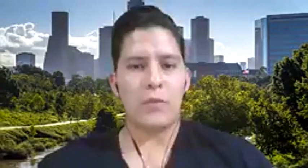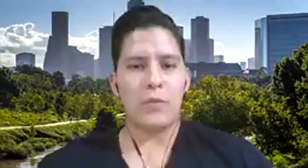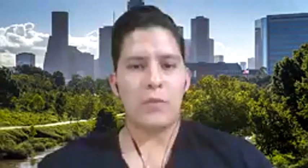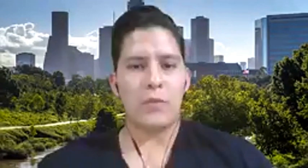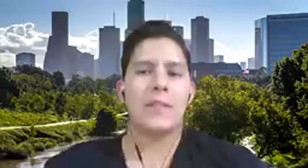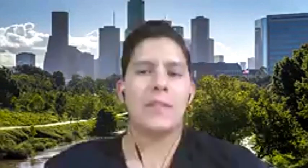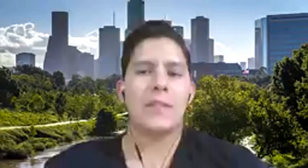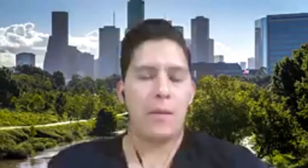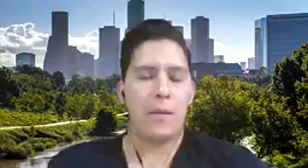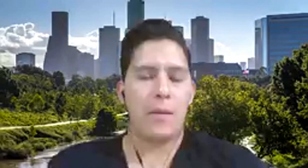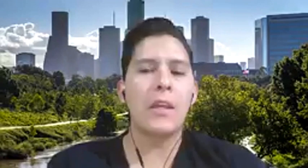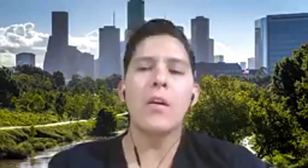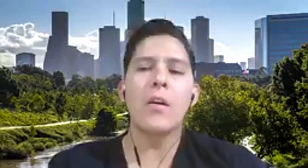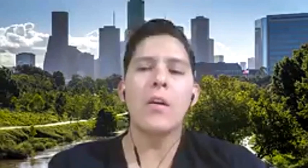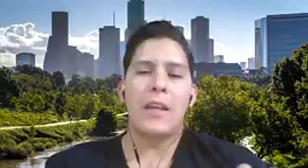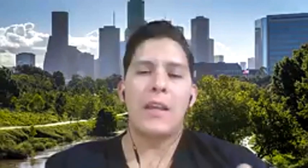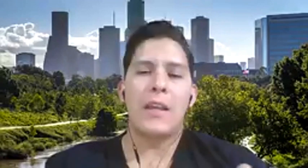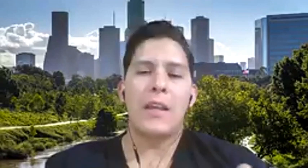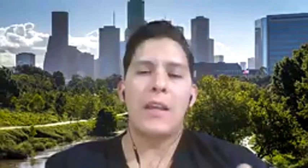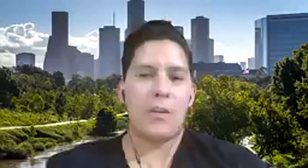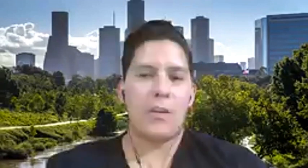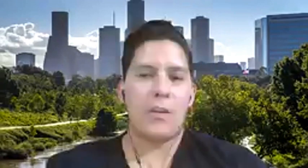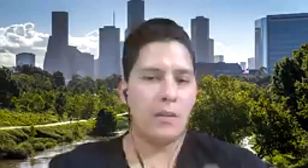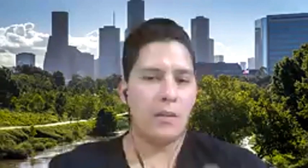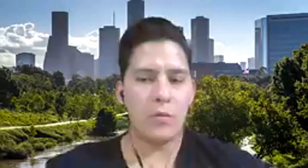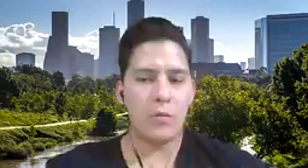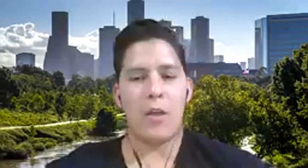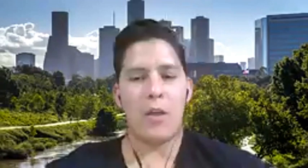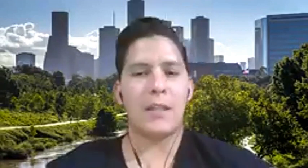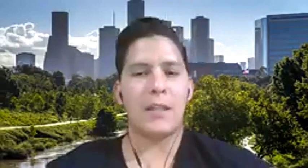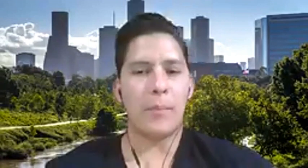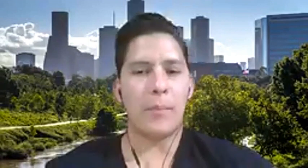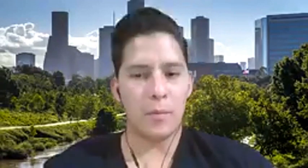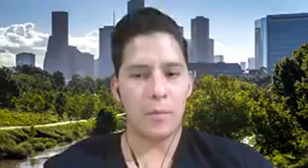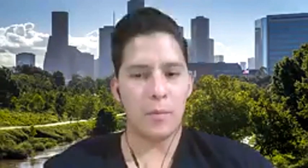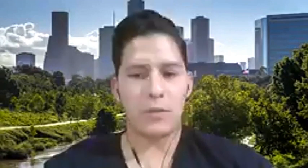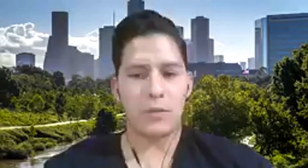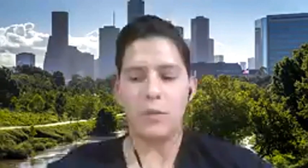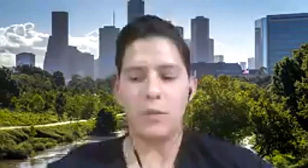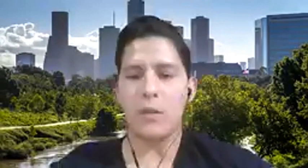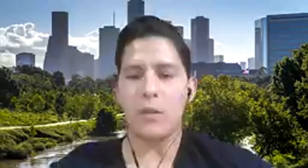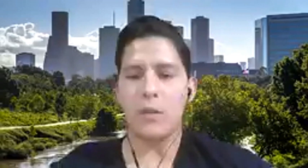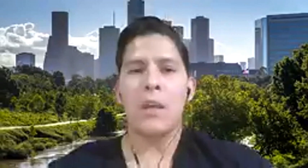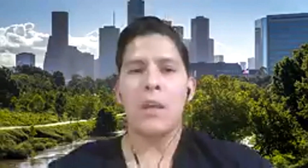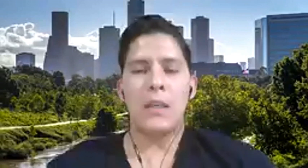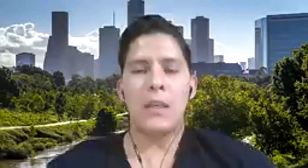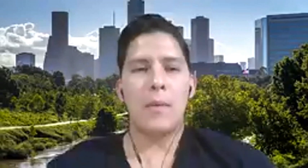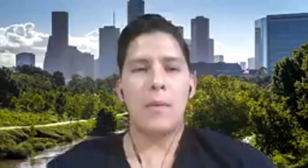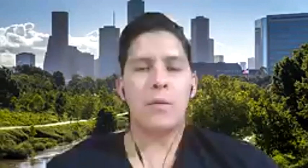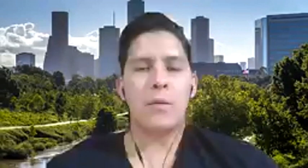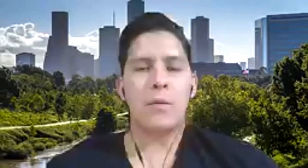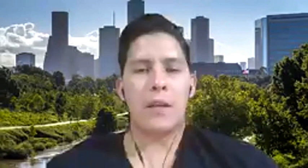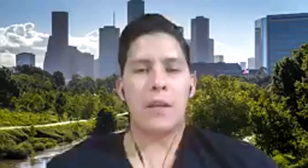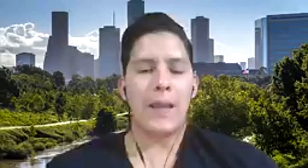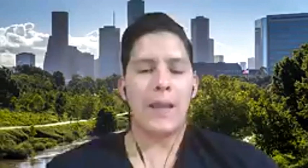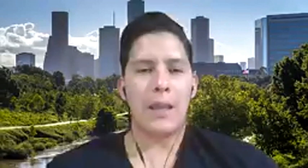representación en México. Esto responde a que somos un mercado bastante próximo para la ciudad de Houston. Y simplemente como para que lo tengan